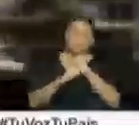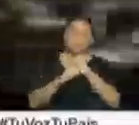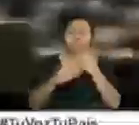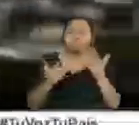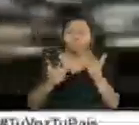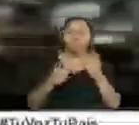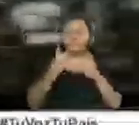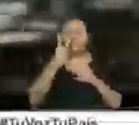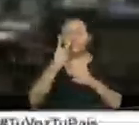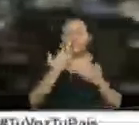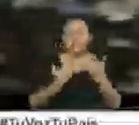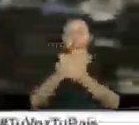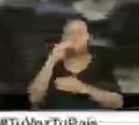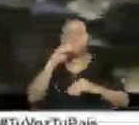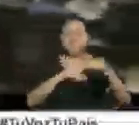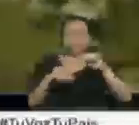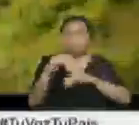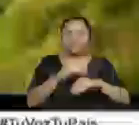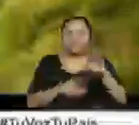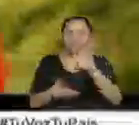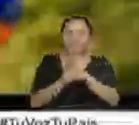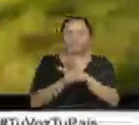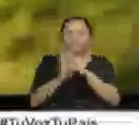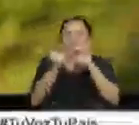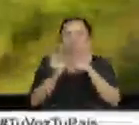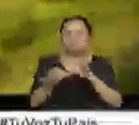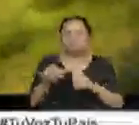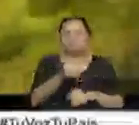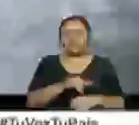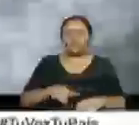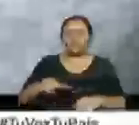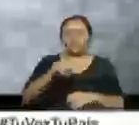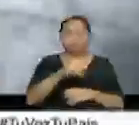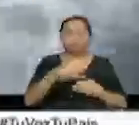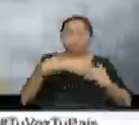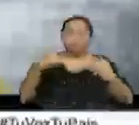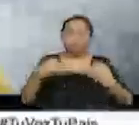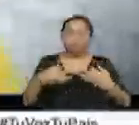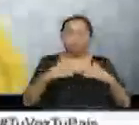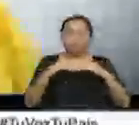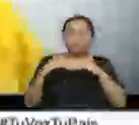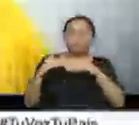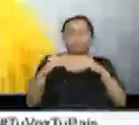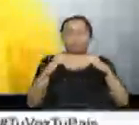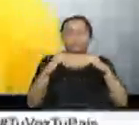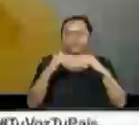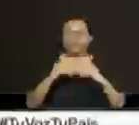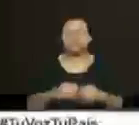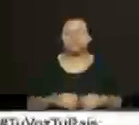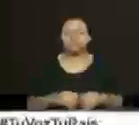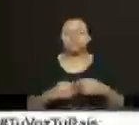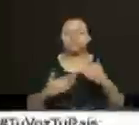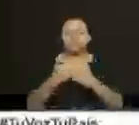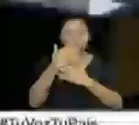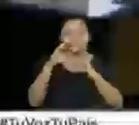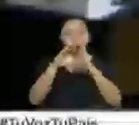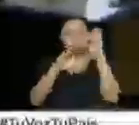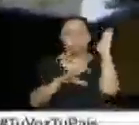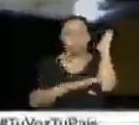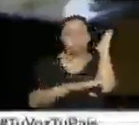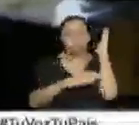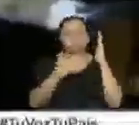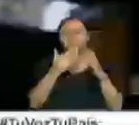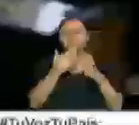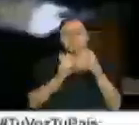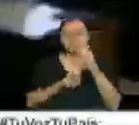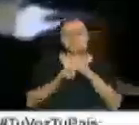diseñar el marco para un país verdaderamente democrático, justo y equitativo. La nueva constitución debía nacer